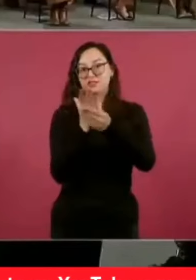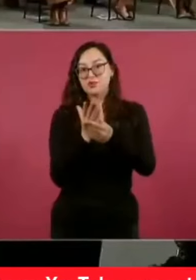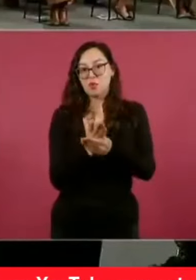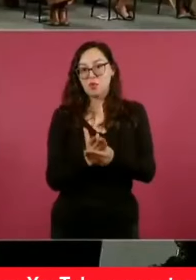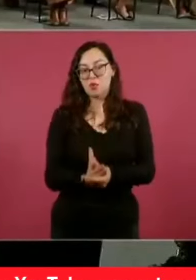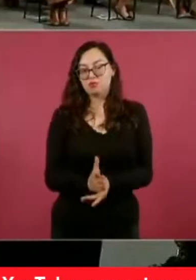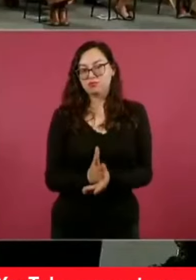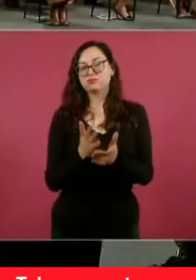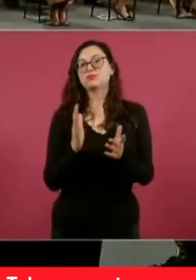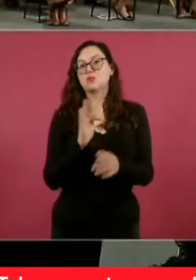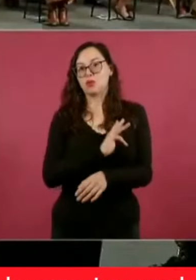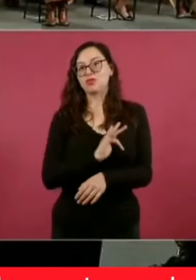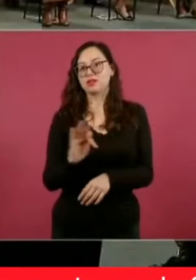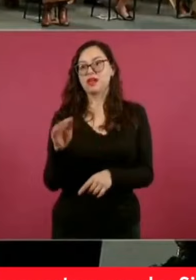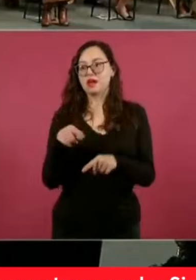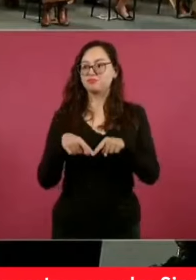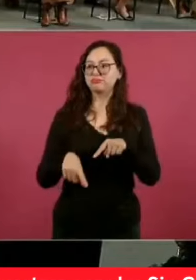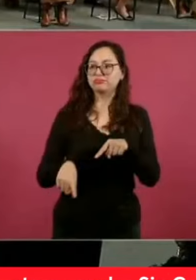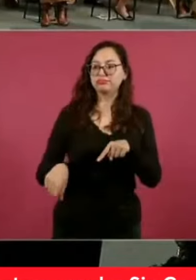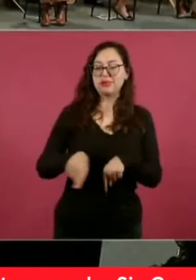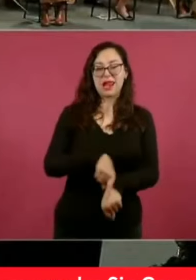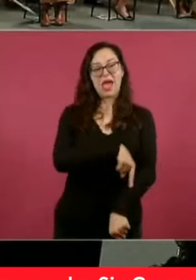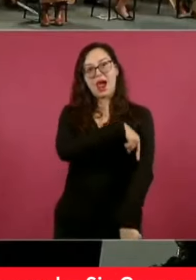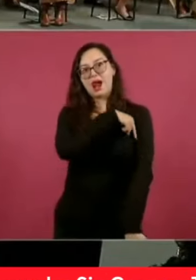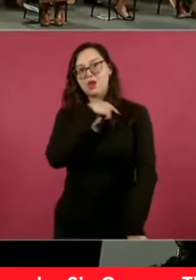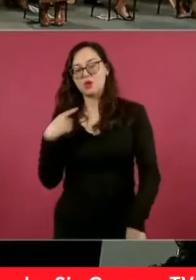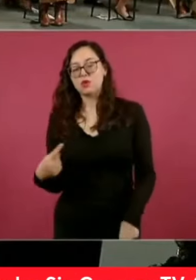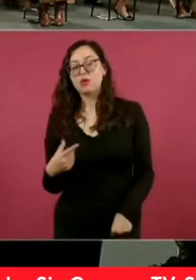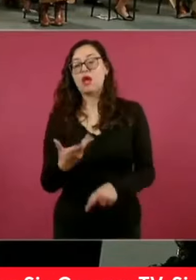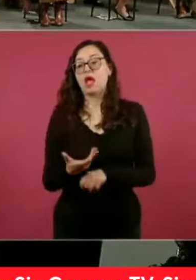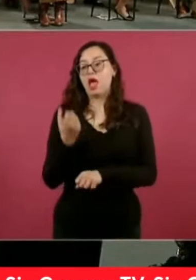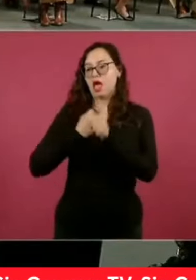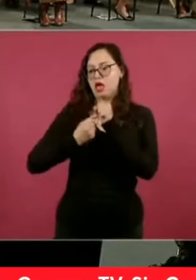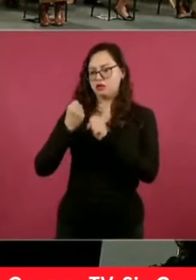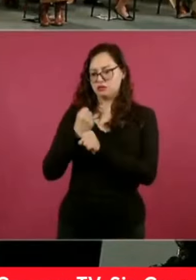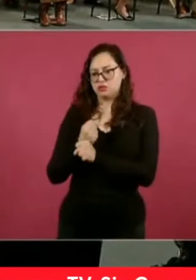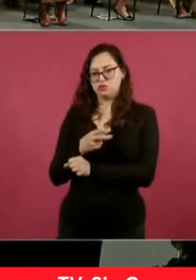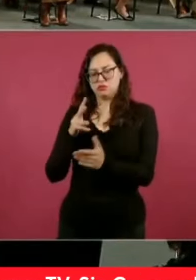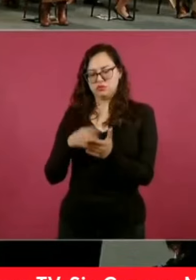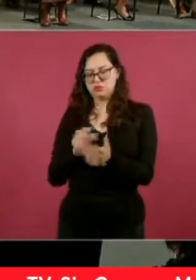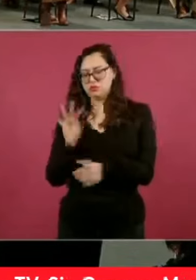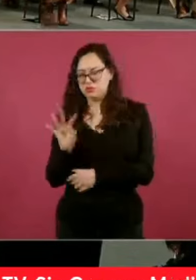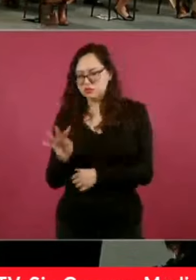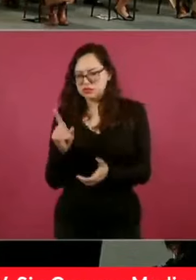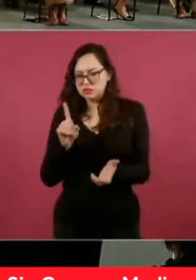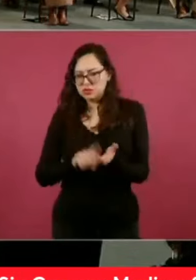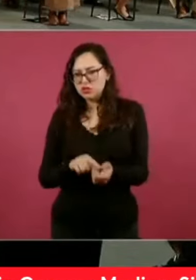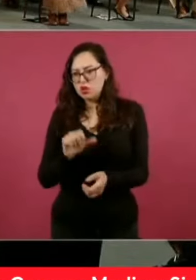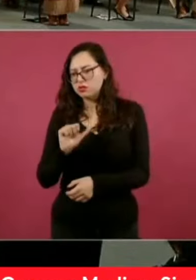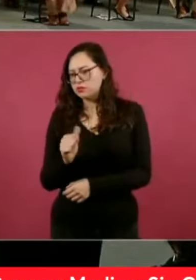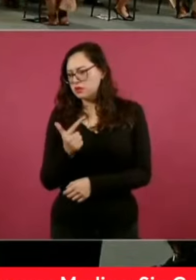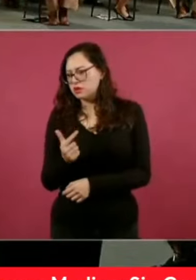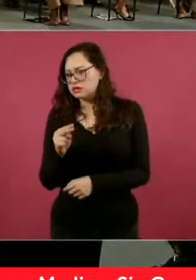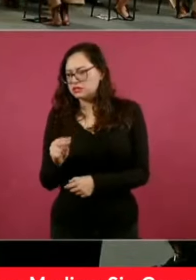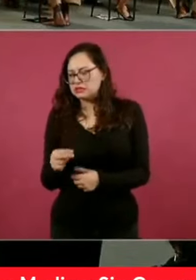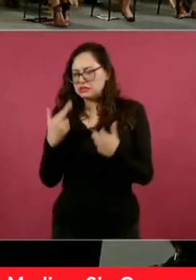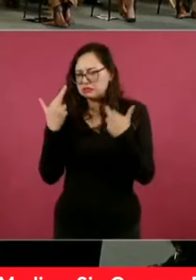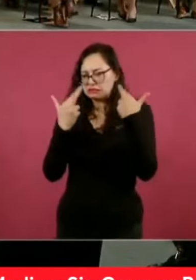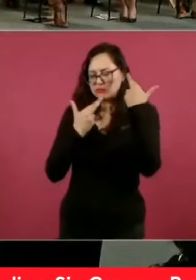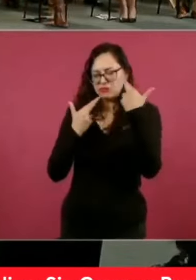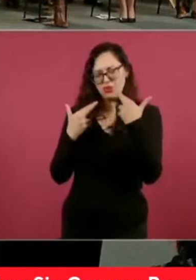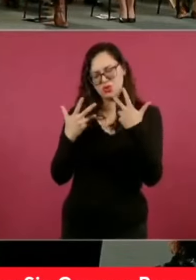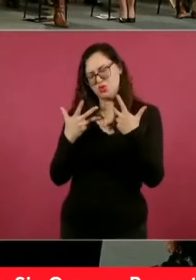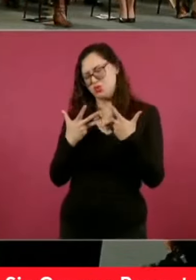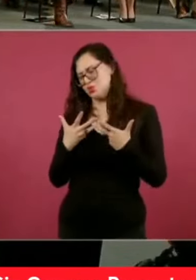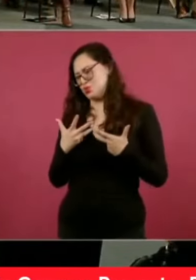En 2019 hicimos un diagnóstico que nos reveló la alarmante precariedad en la que se encontraba el acervo más